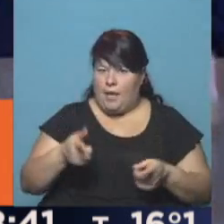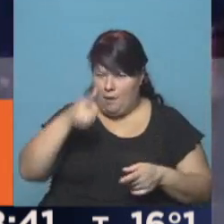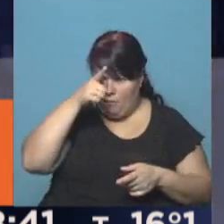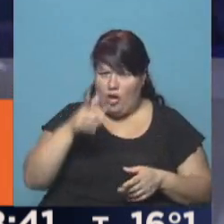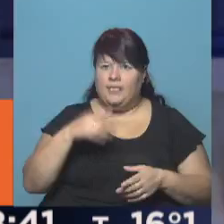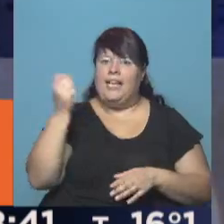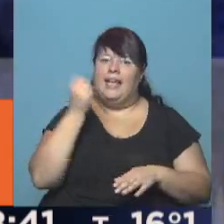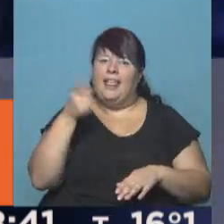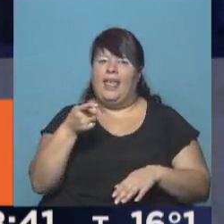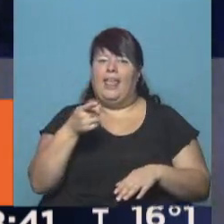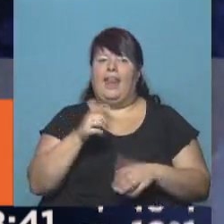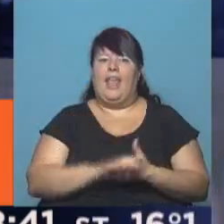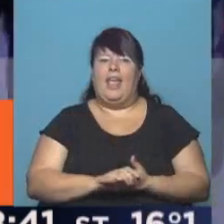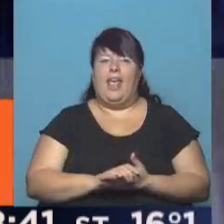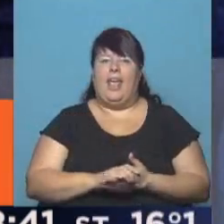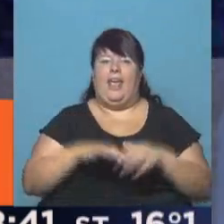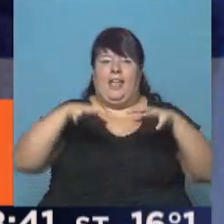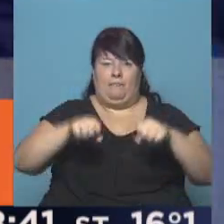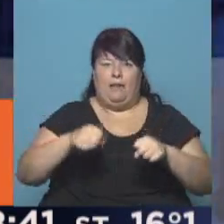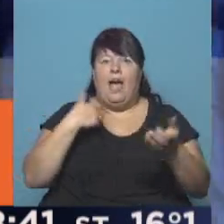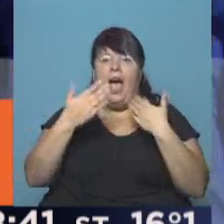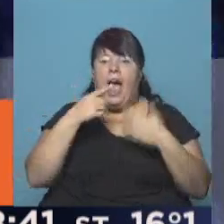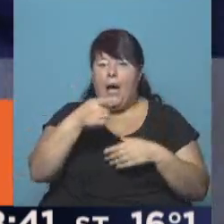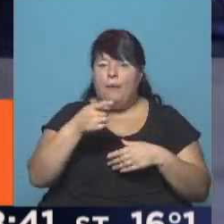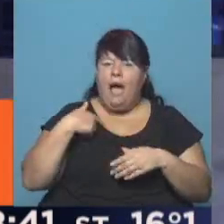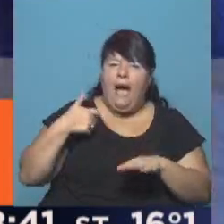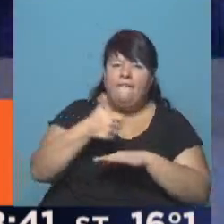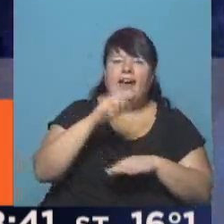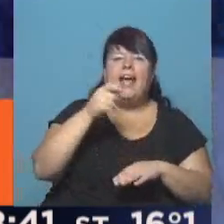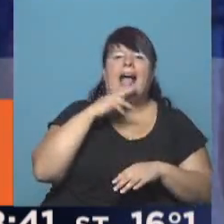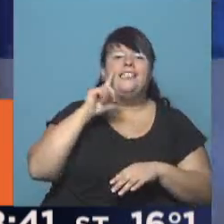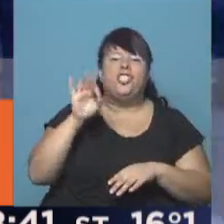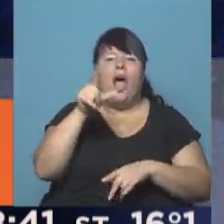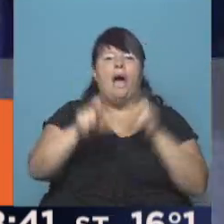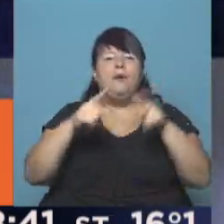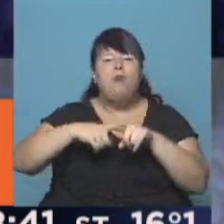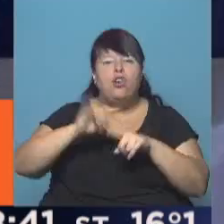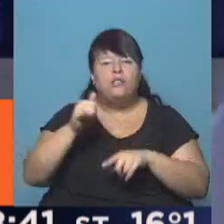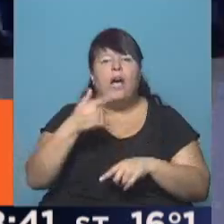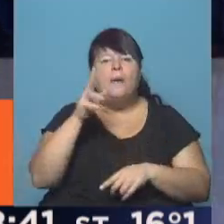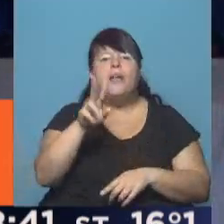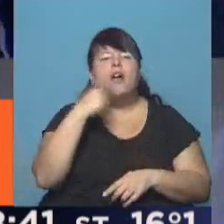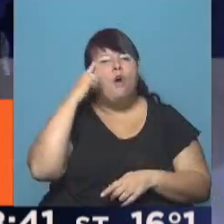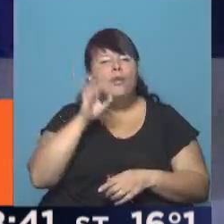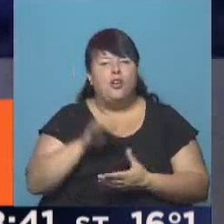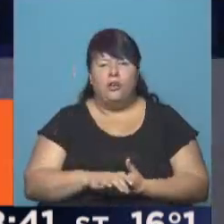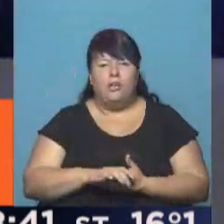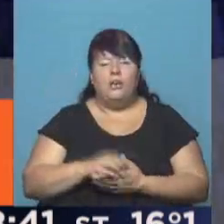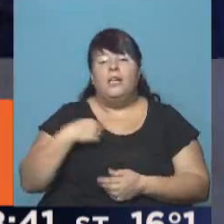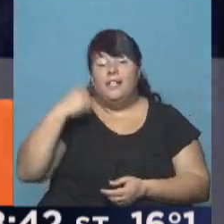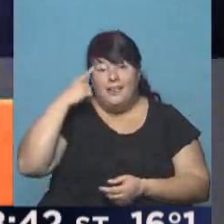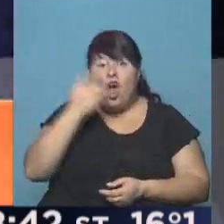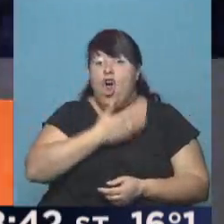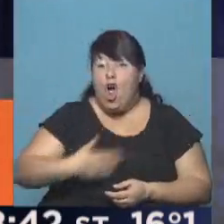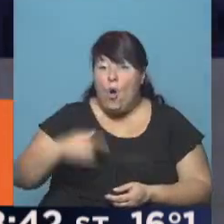intentando tomar las plantas vamos a hablar que además acercó a christian castillo dirigente selectivamente de reflexión de esta una reflexión en